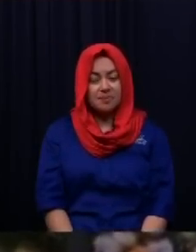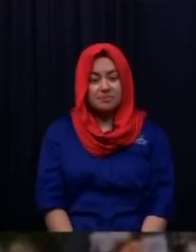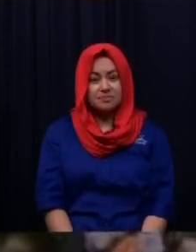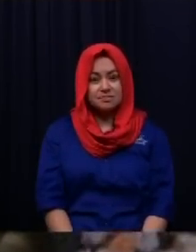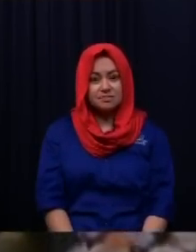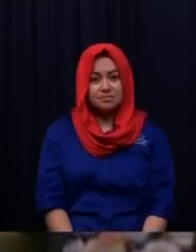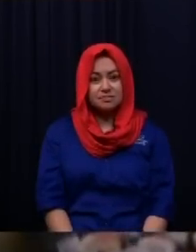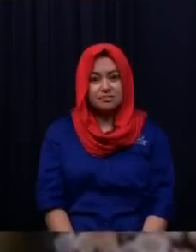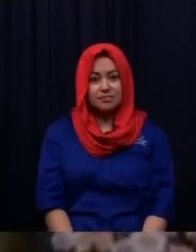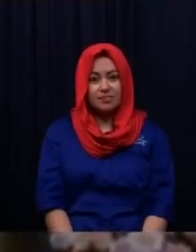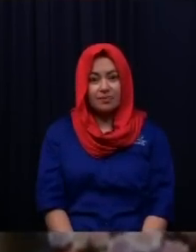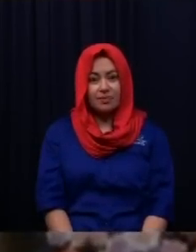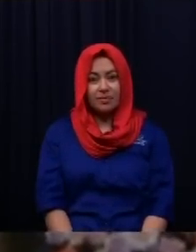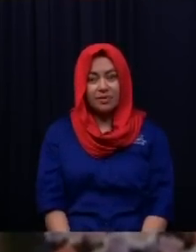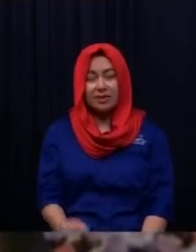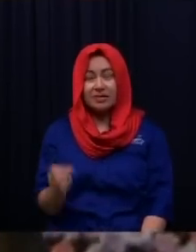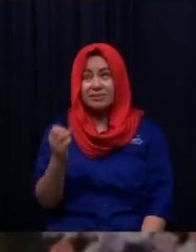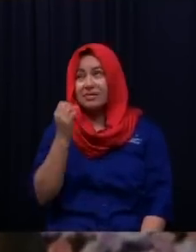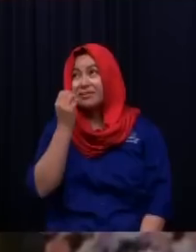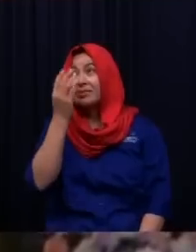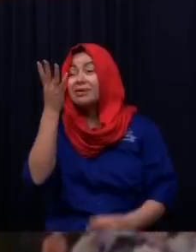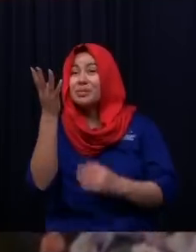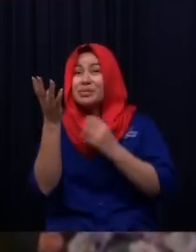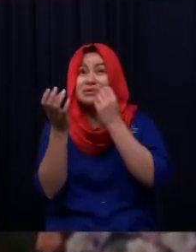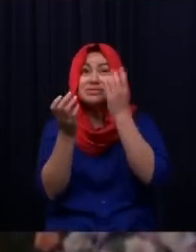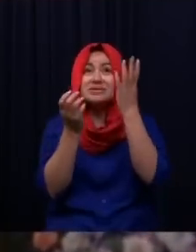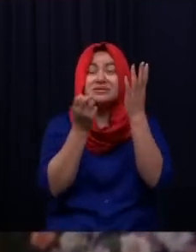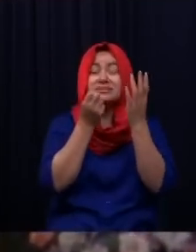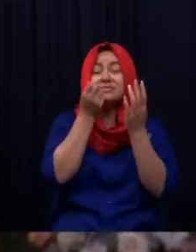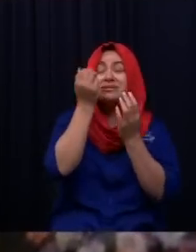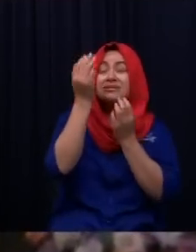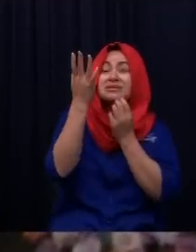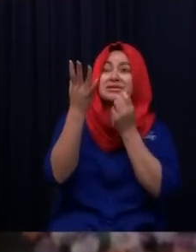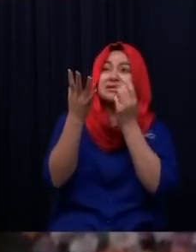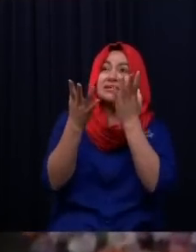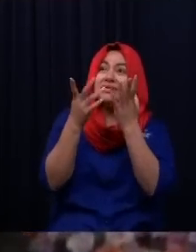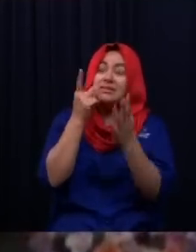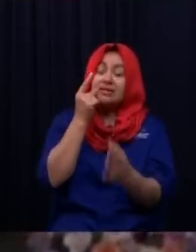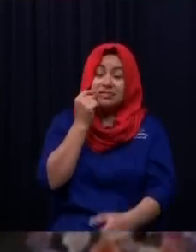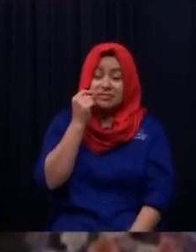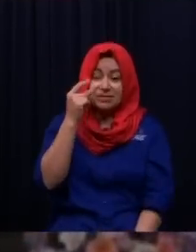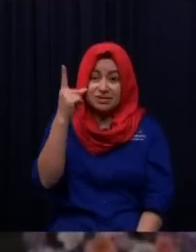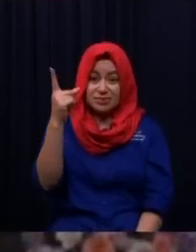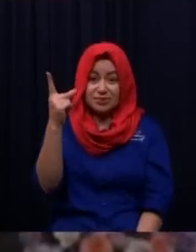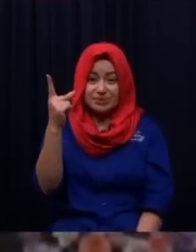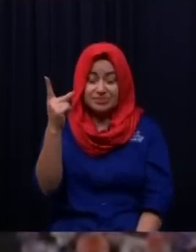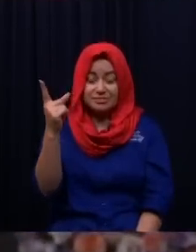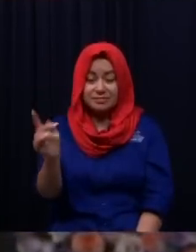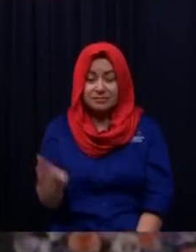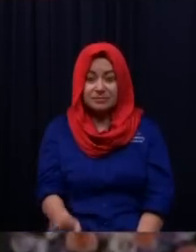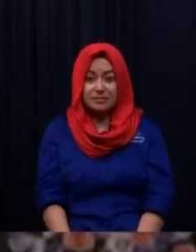Mientras cantamos al Señor. Quiero estar contigo,